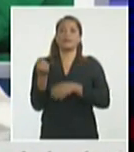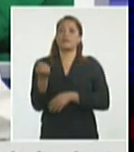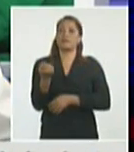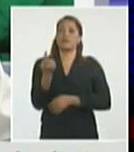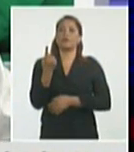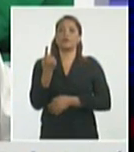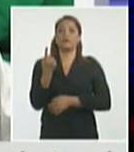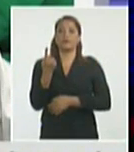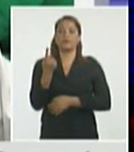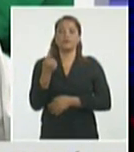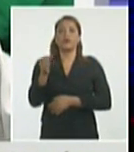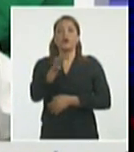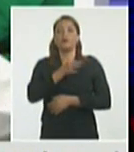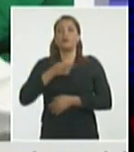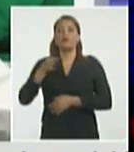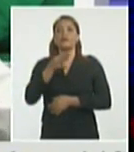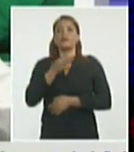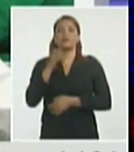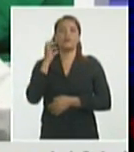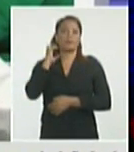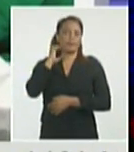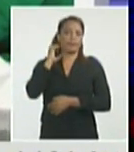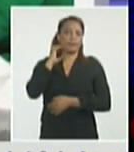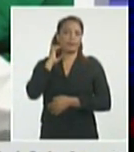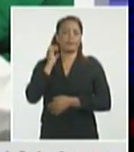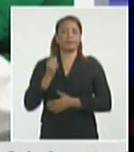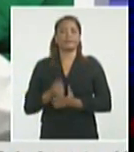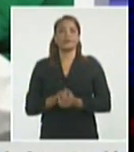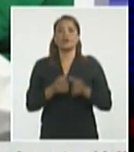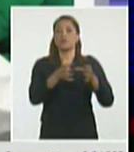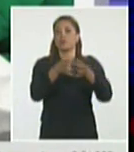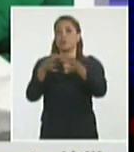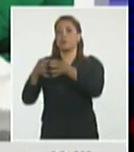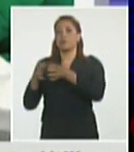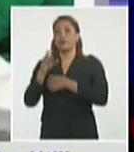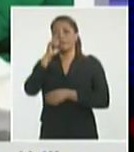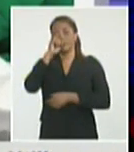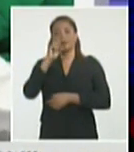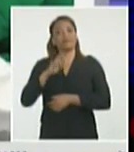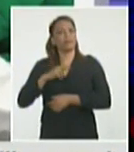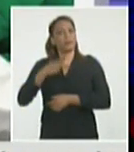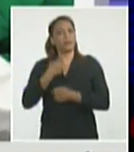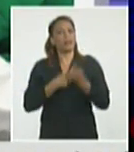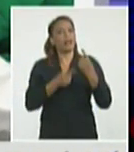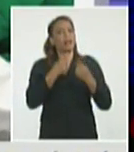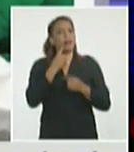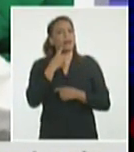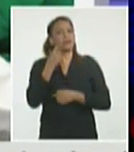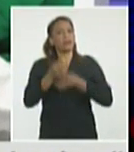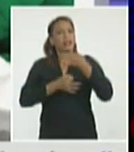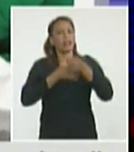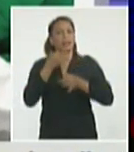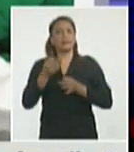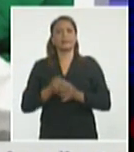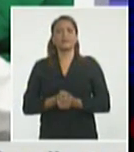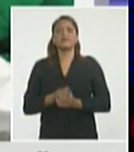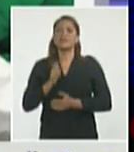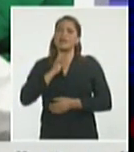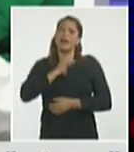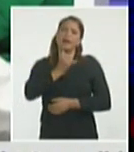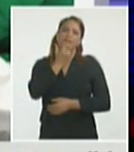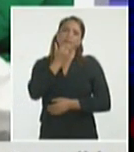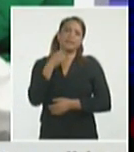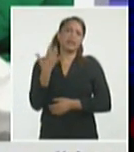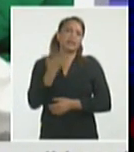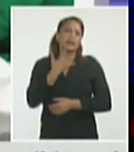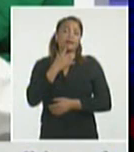persona del municipio de Manzanillo. En los grupos de edades se repite algo que hemos estado viendo y que afecta a los